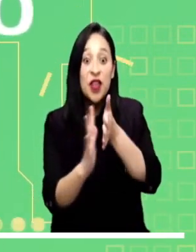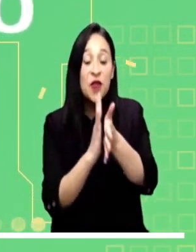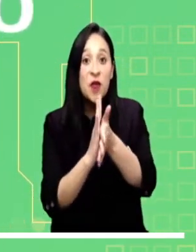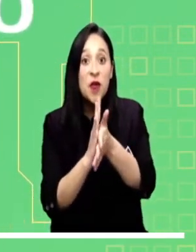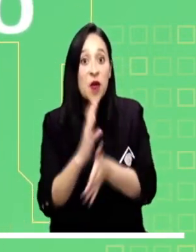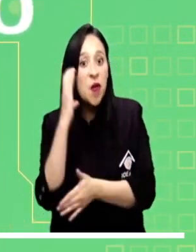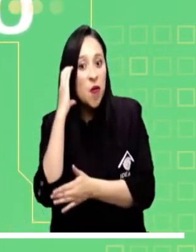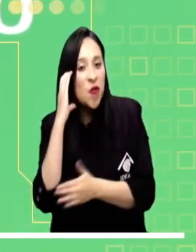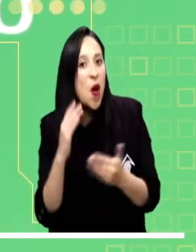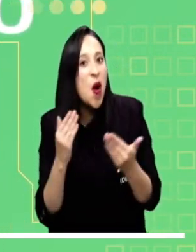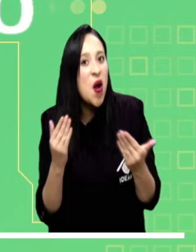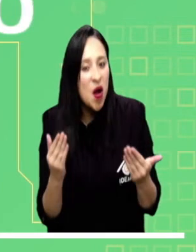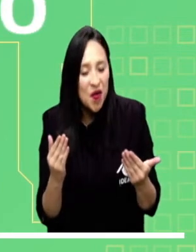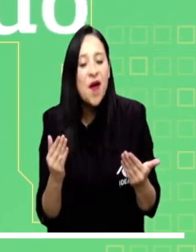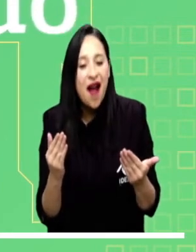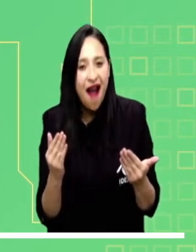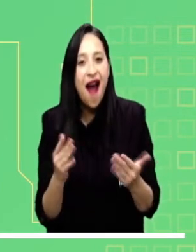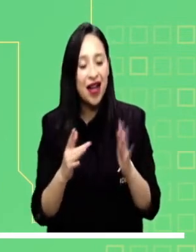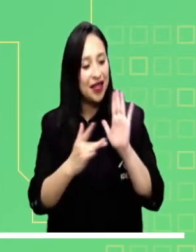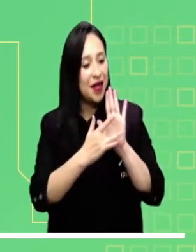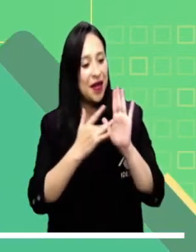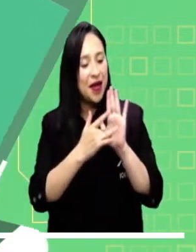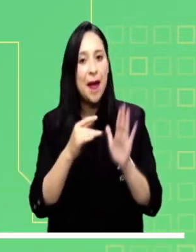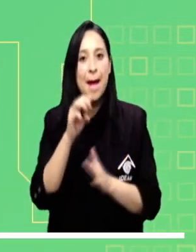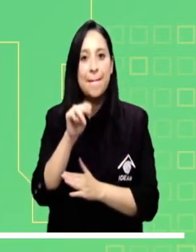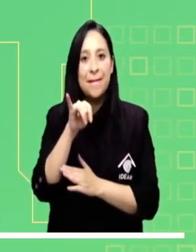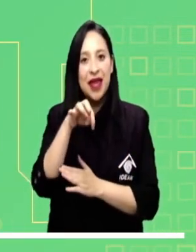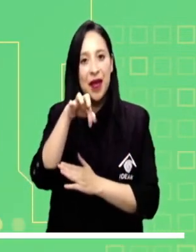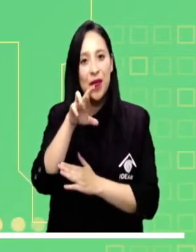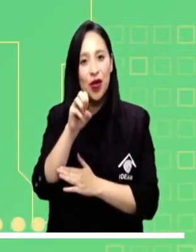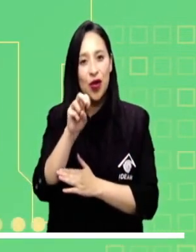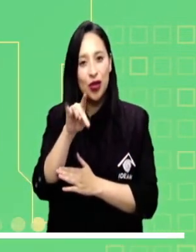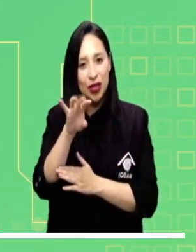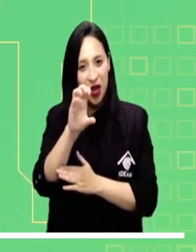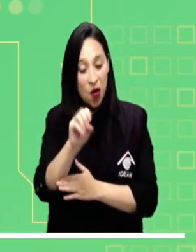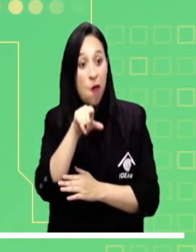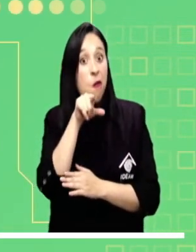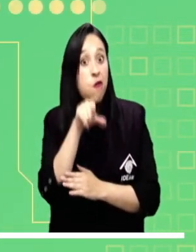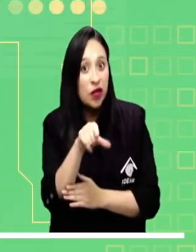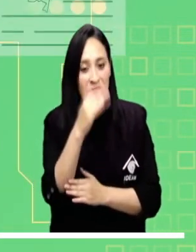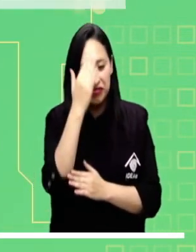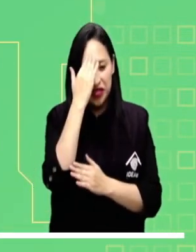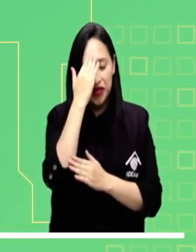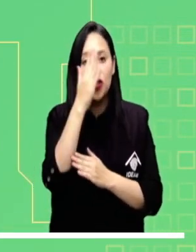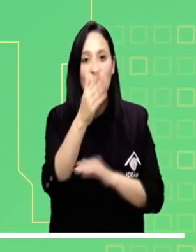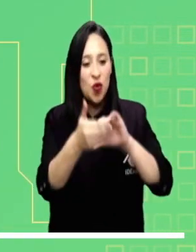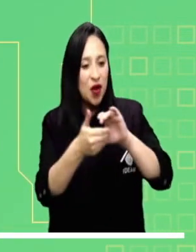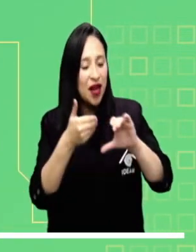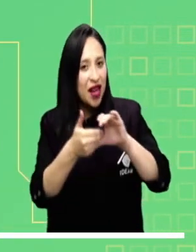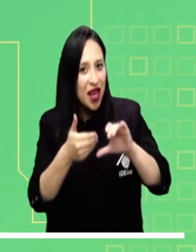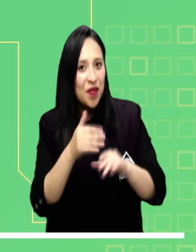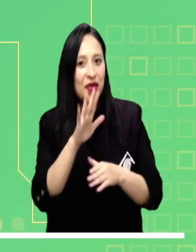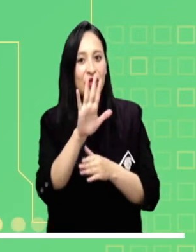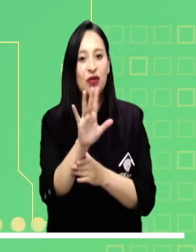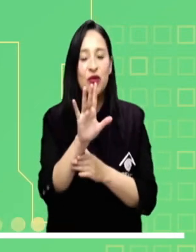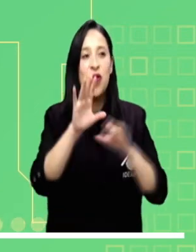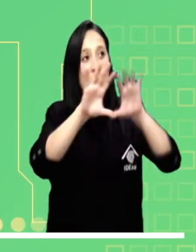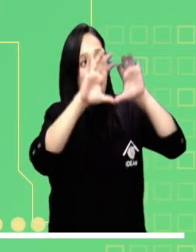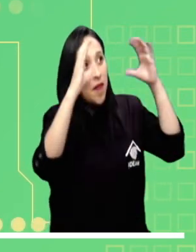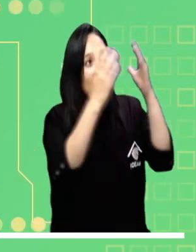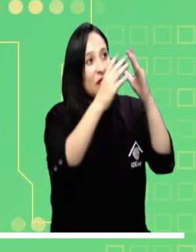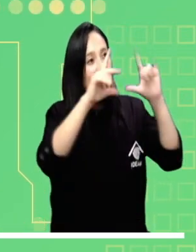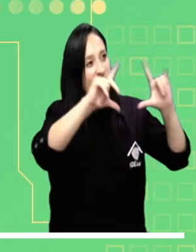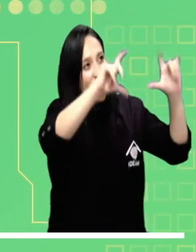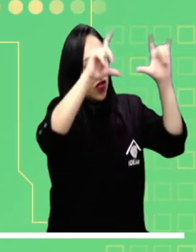Manténgase bien informado y en tiempo real a través de nuestra aplicación Mi Pronóstico. Consulte los pronósticos del estado del